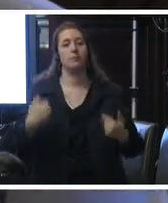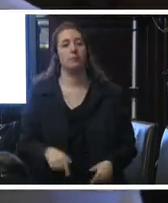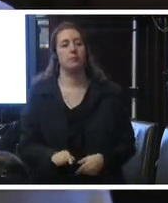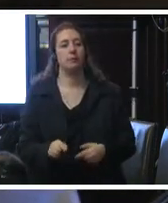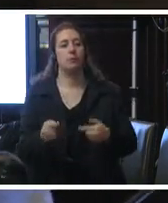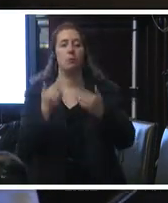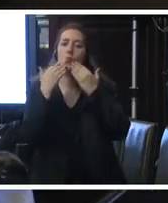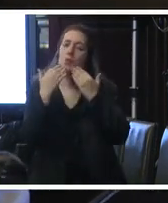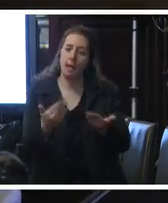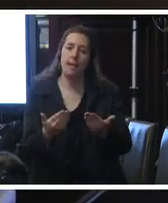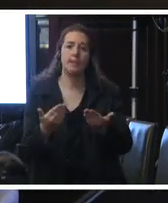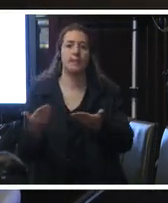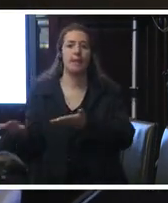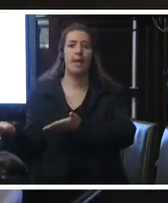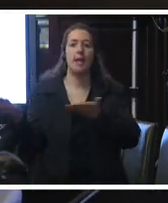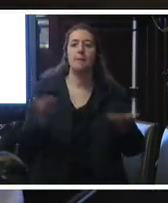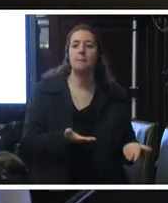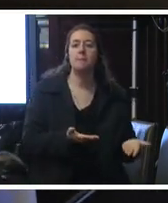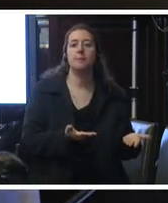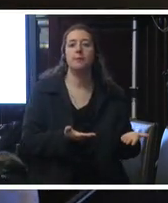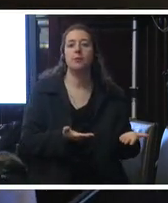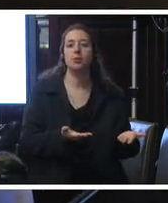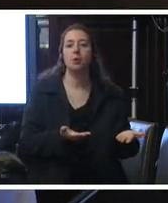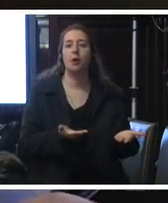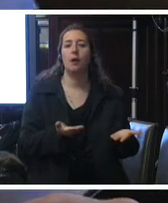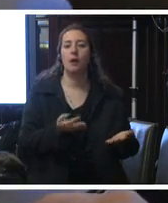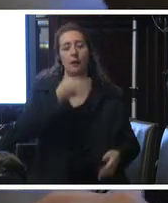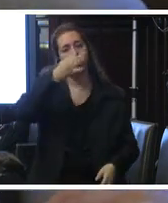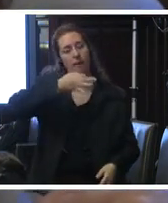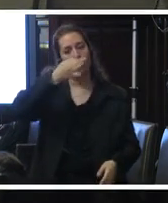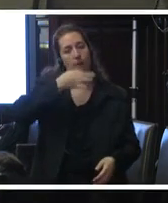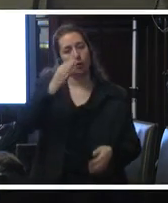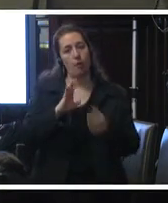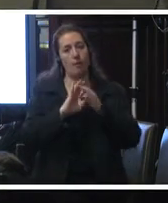Special Rapporteur on Freedom of Expression to make his intervention.